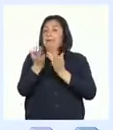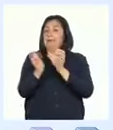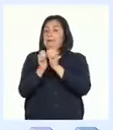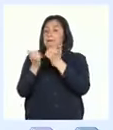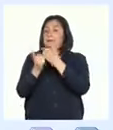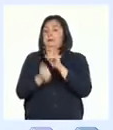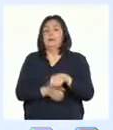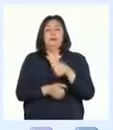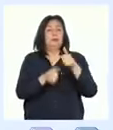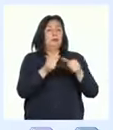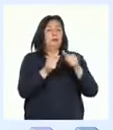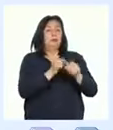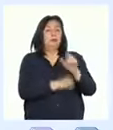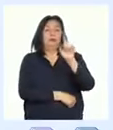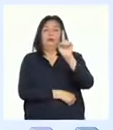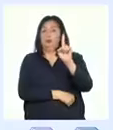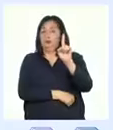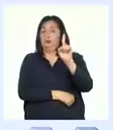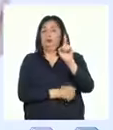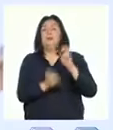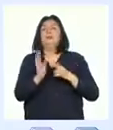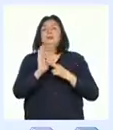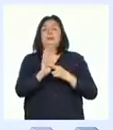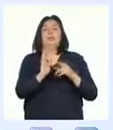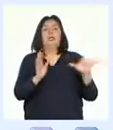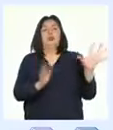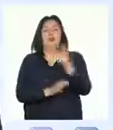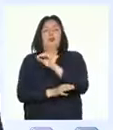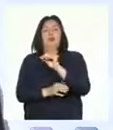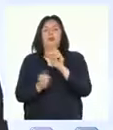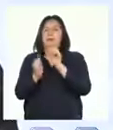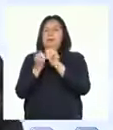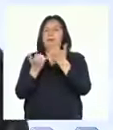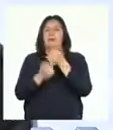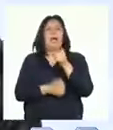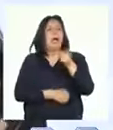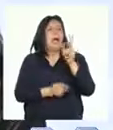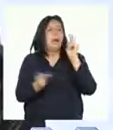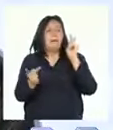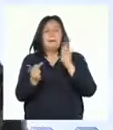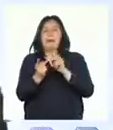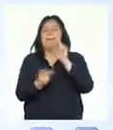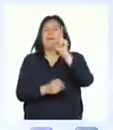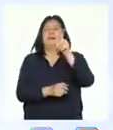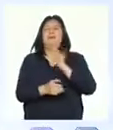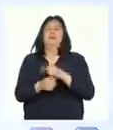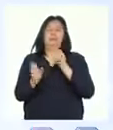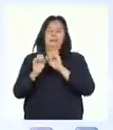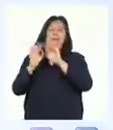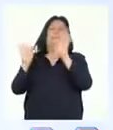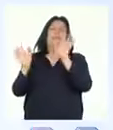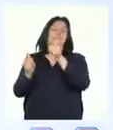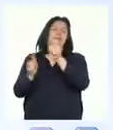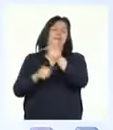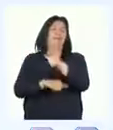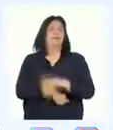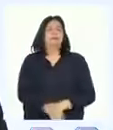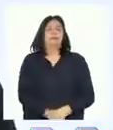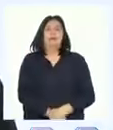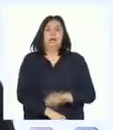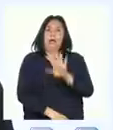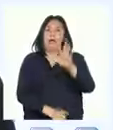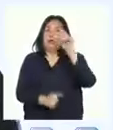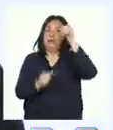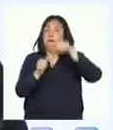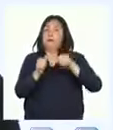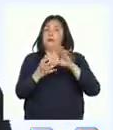pan, el número 1 representa a todo el pan. Perfecto. Ahora creo que nos quedó bastante más claro.